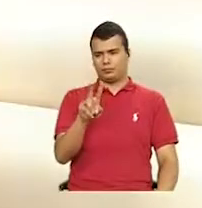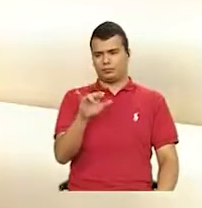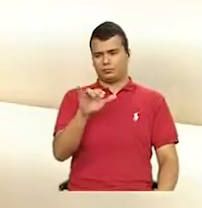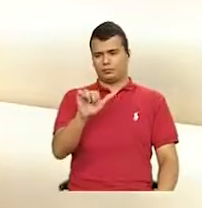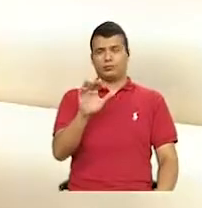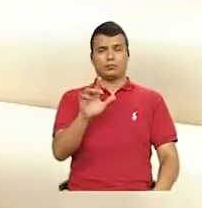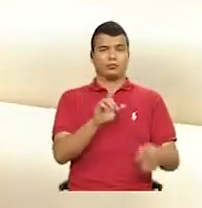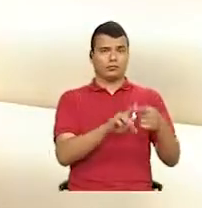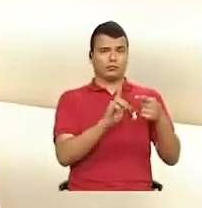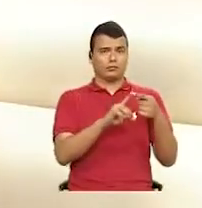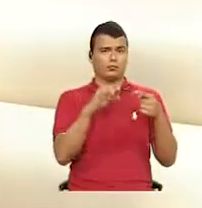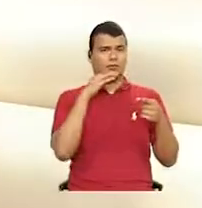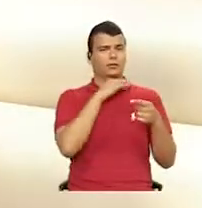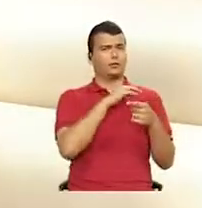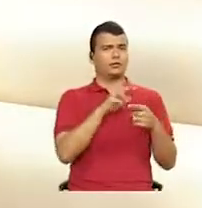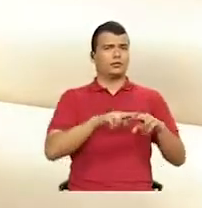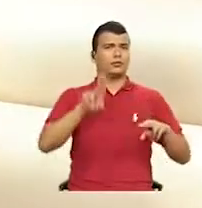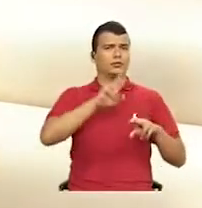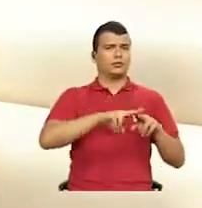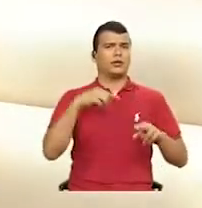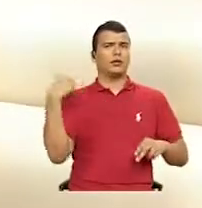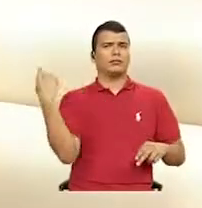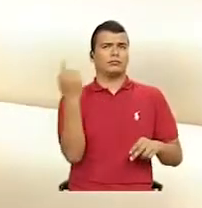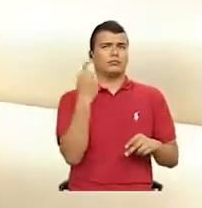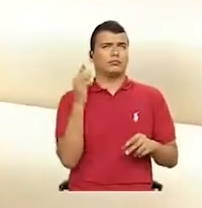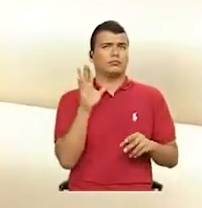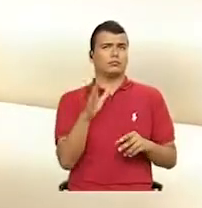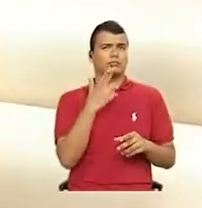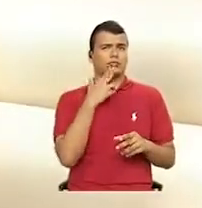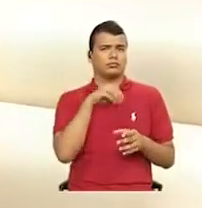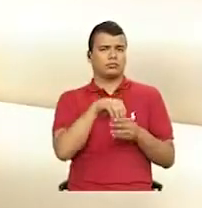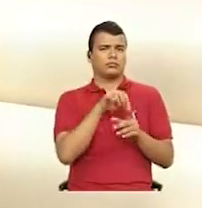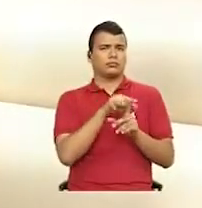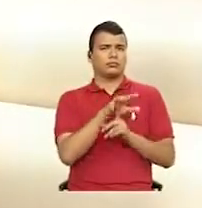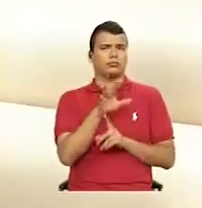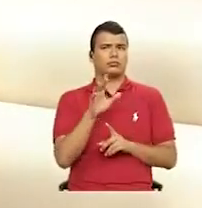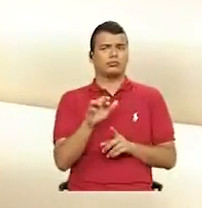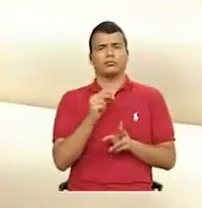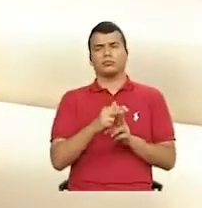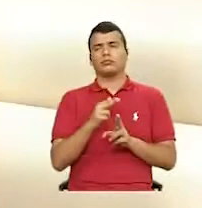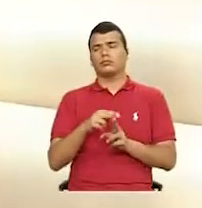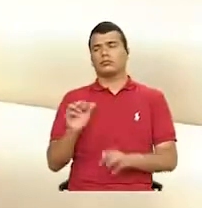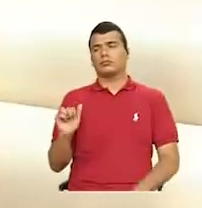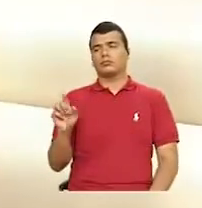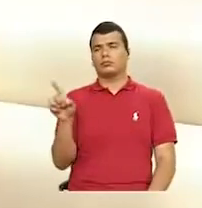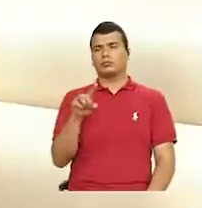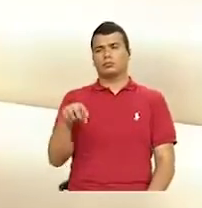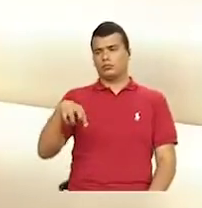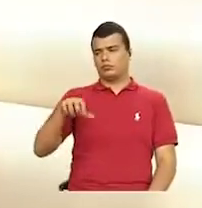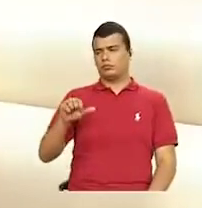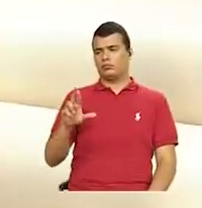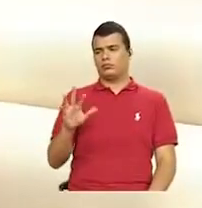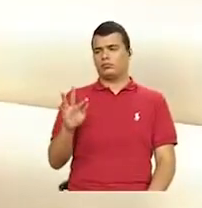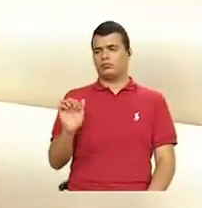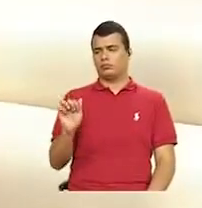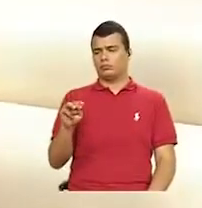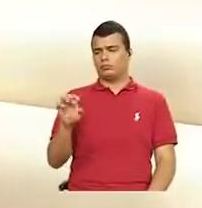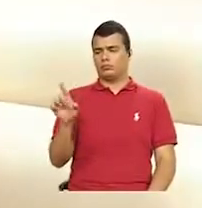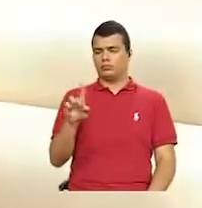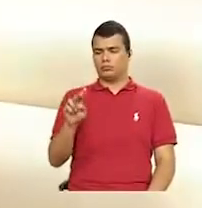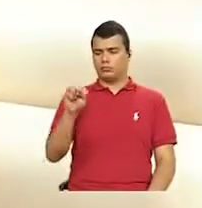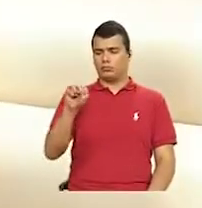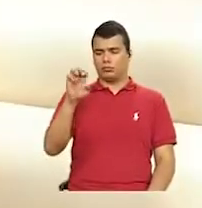los edulcorantes artificiales, los más comunes en su caso son el aspartame, que por ejemplo es el que se le agrega a las